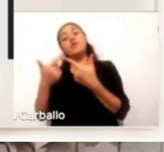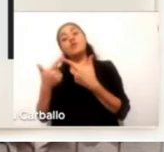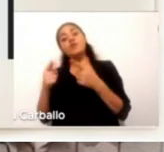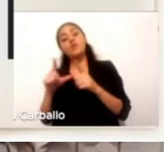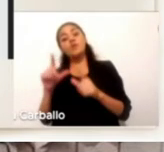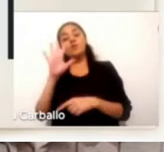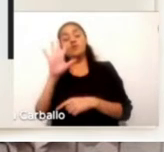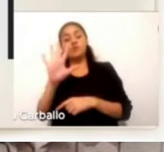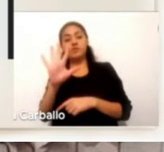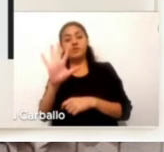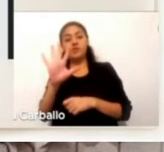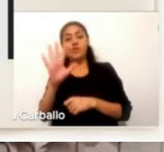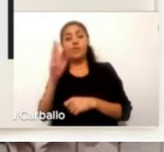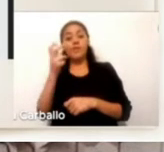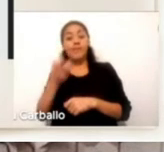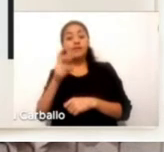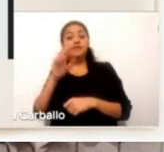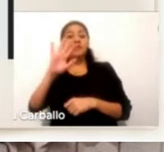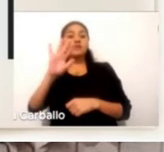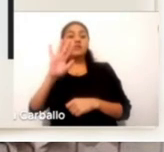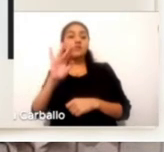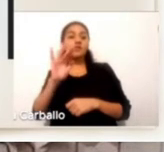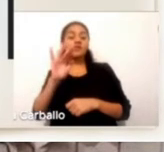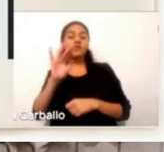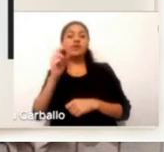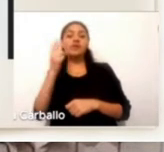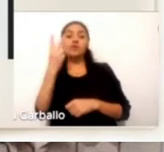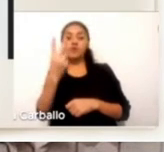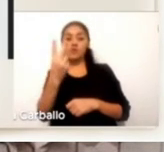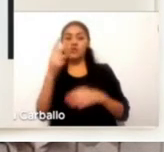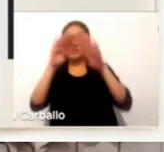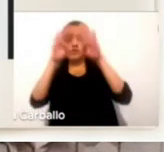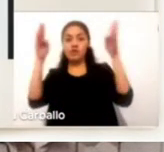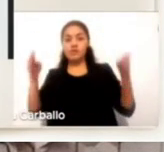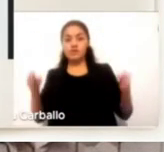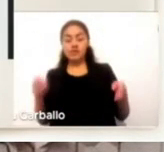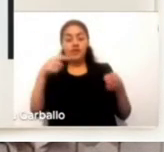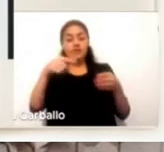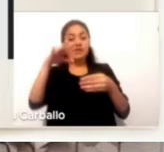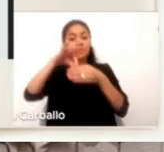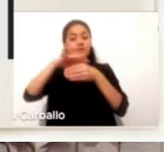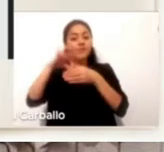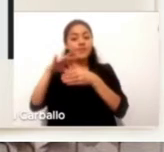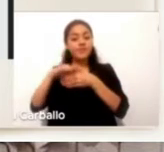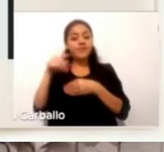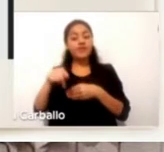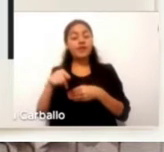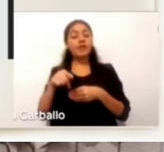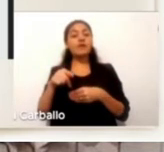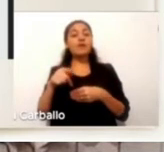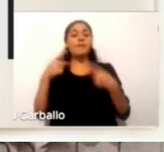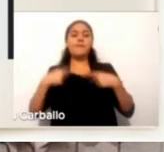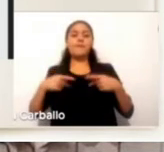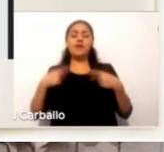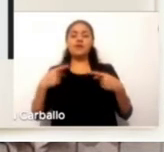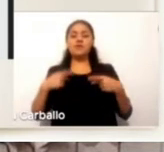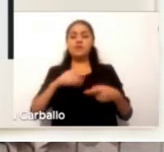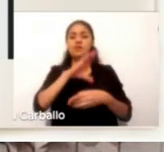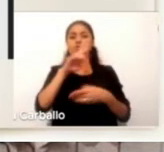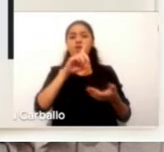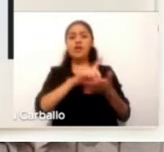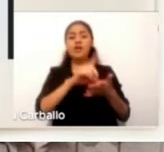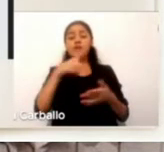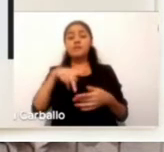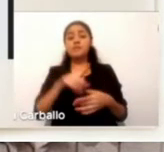compuesto por 52 casillas, en las que ejercieron como funcionarios personas ciudadanas que no pertenecen a